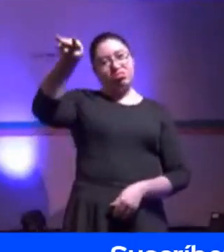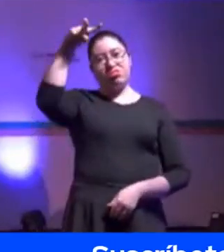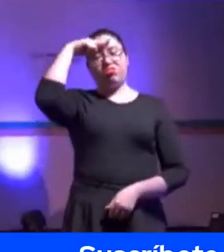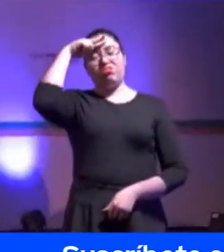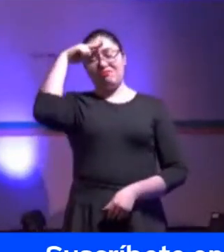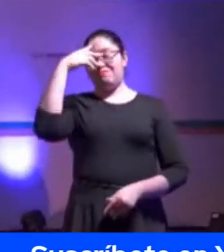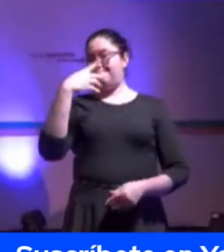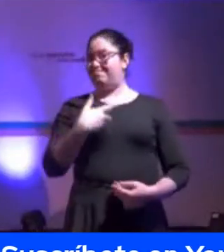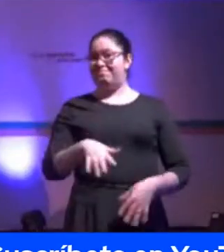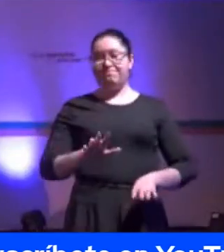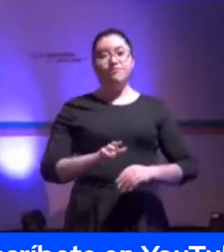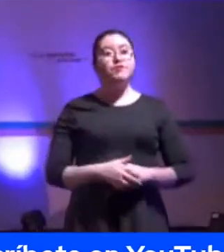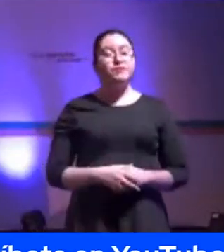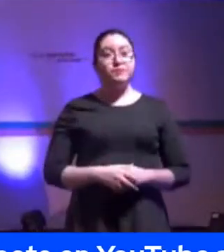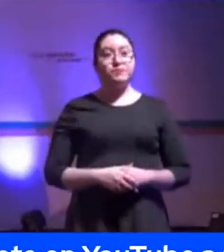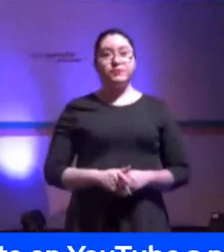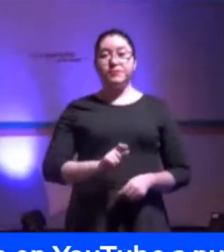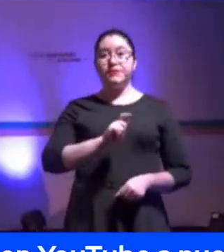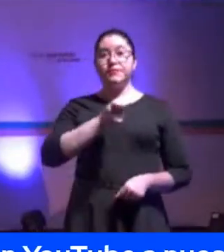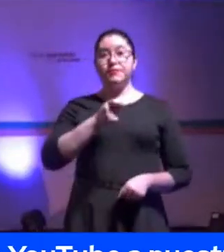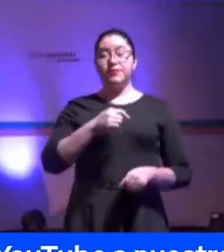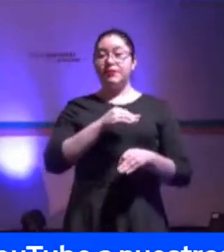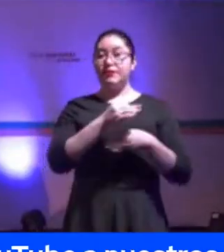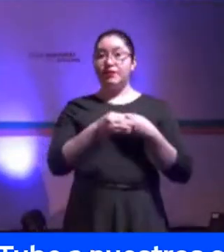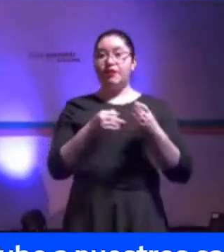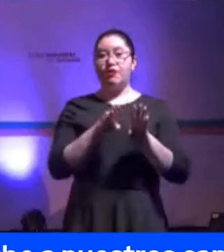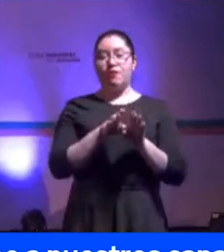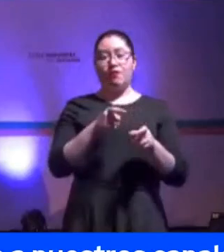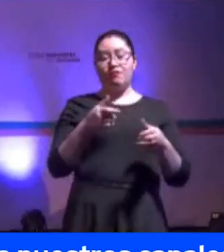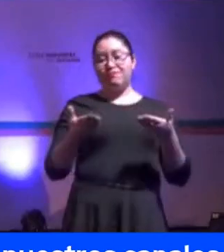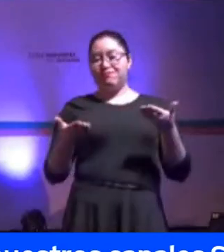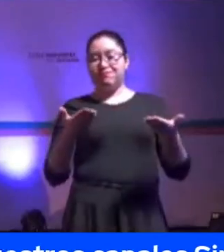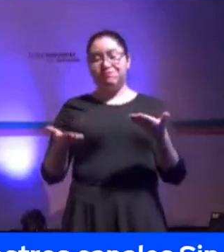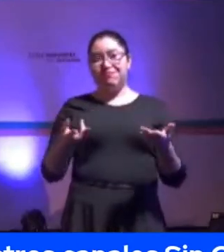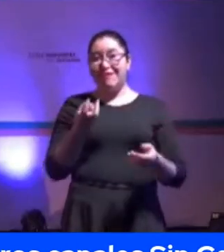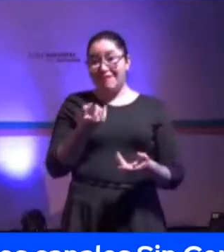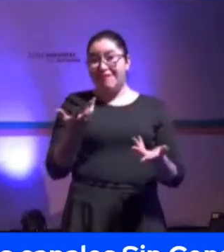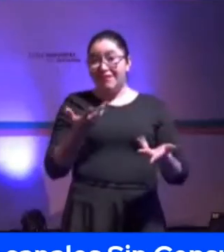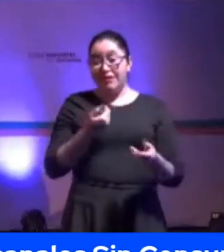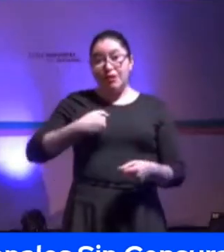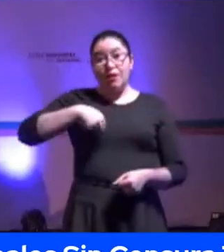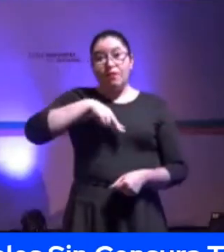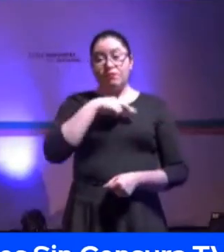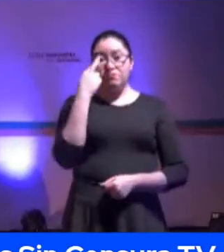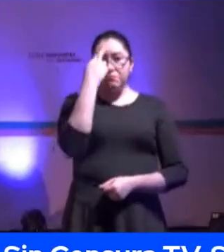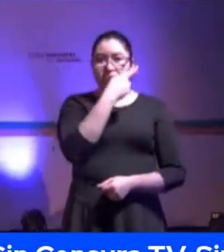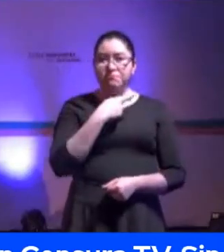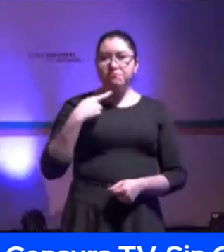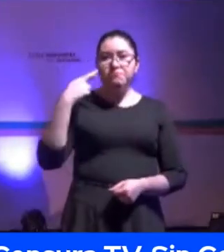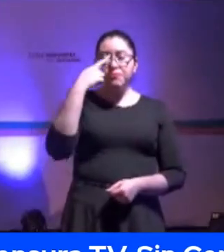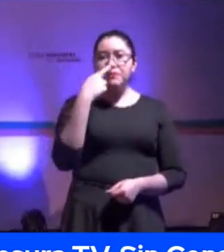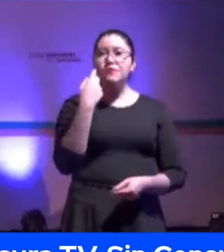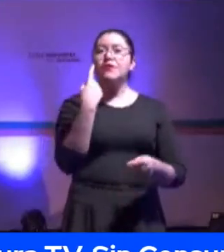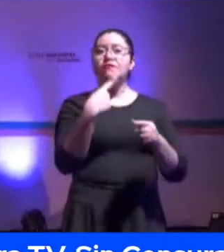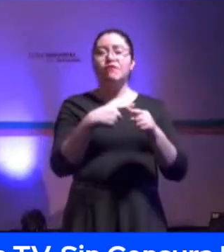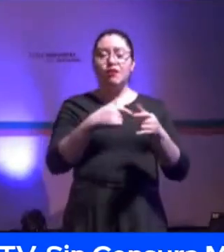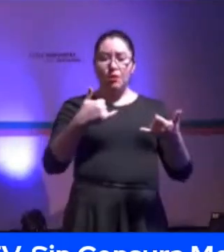lo del status quo. Entonces ahí es donde tenemos que ver ¿Quiénes son esas juventudes? Desde mi punto